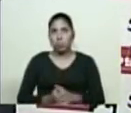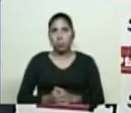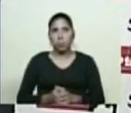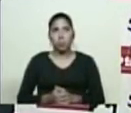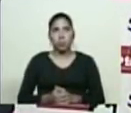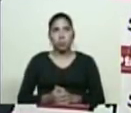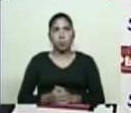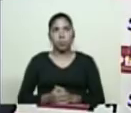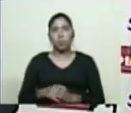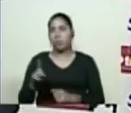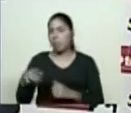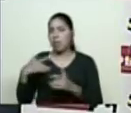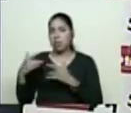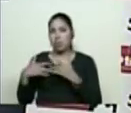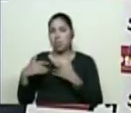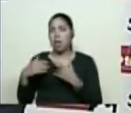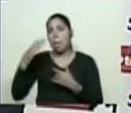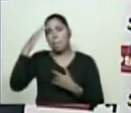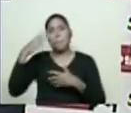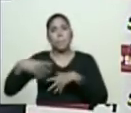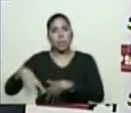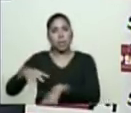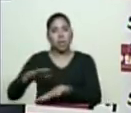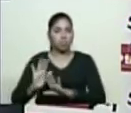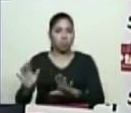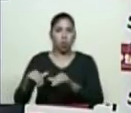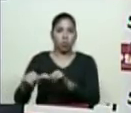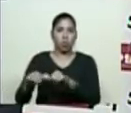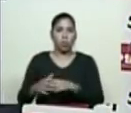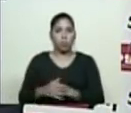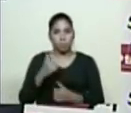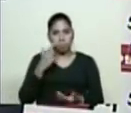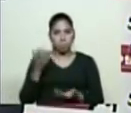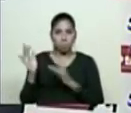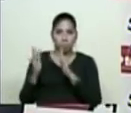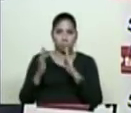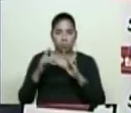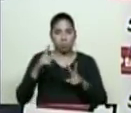militares. Con esta información nosotros regresamos al contacto con ustedes a los estudios. Adelante.